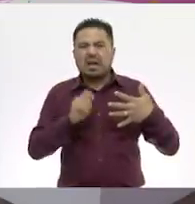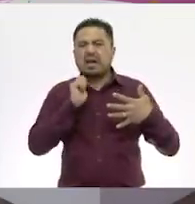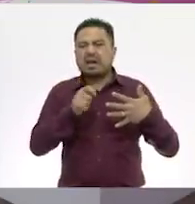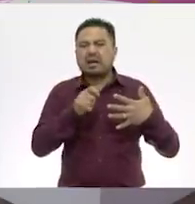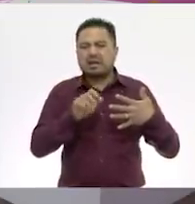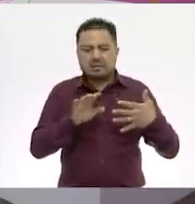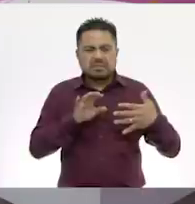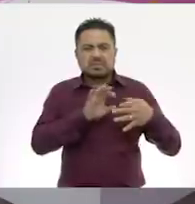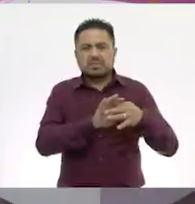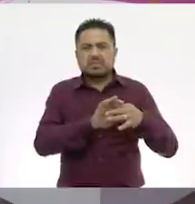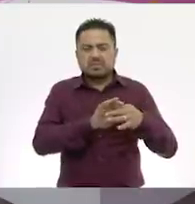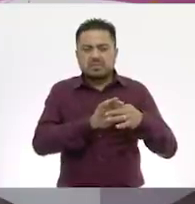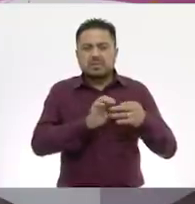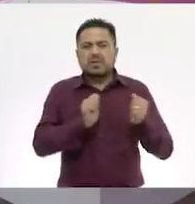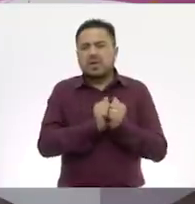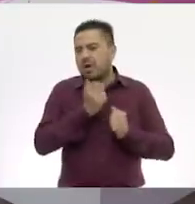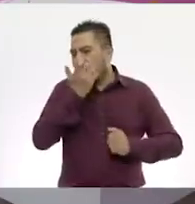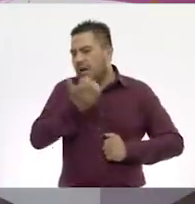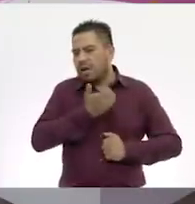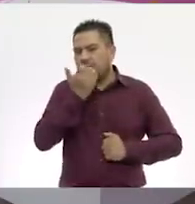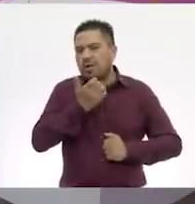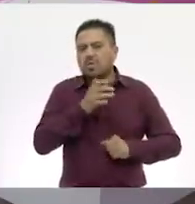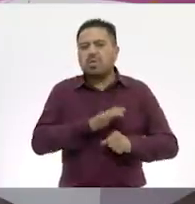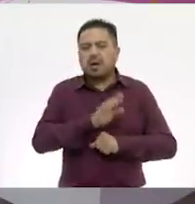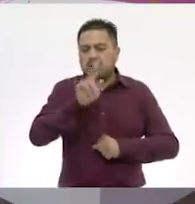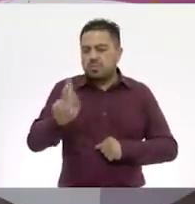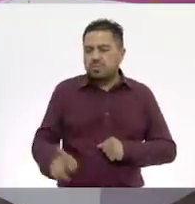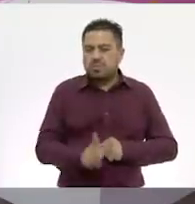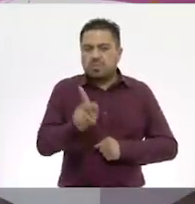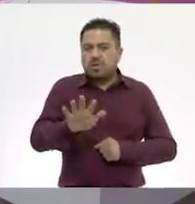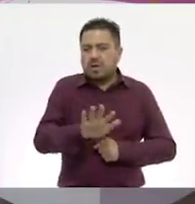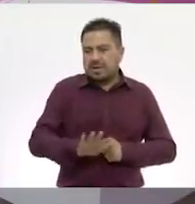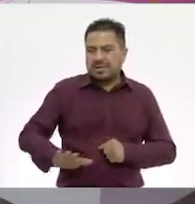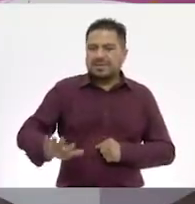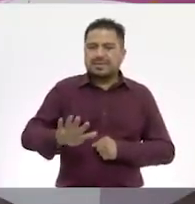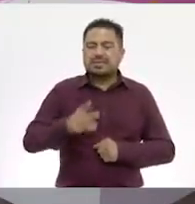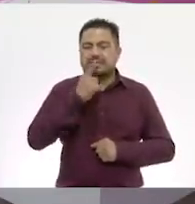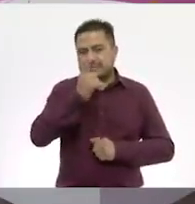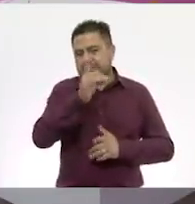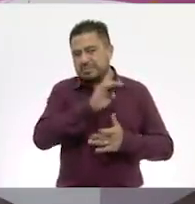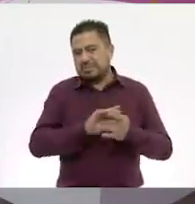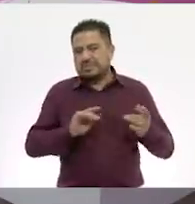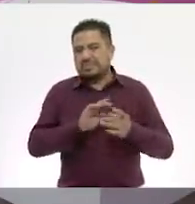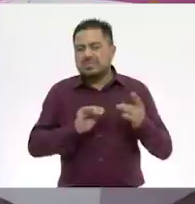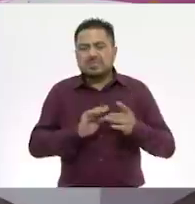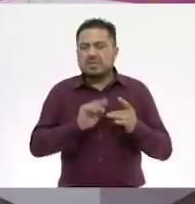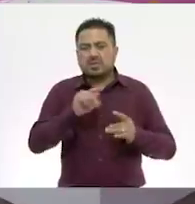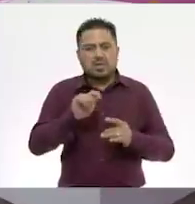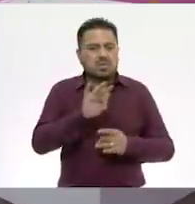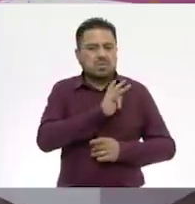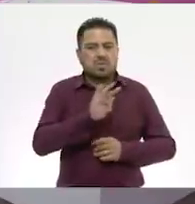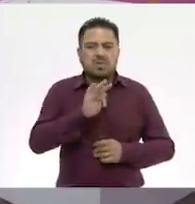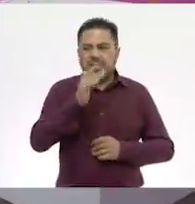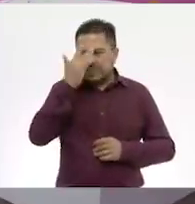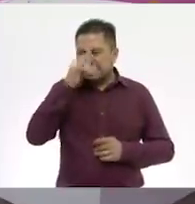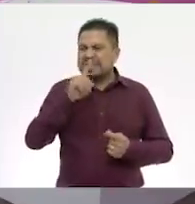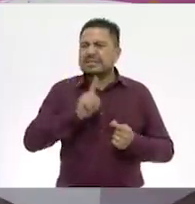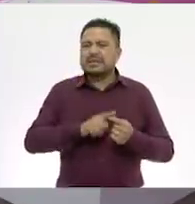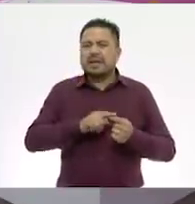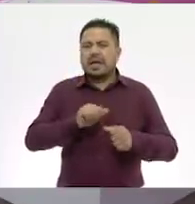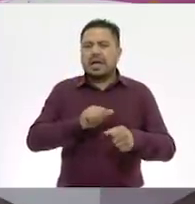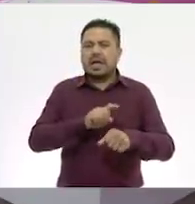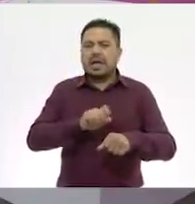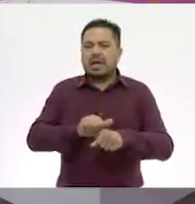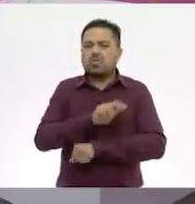que pertenecen a la tradición de los pueblos. Es decir, que no podemos saber quién fue el autor de